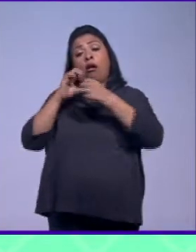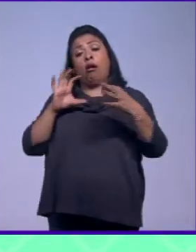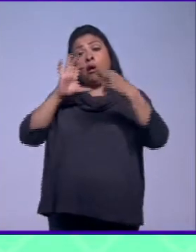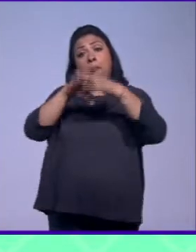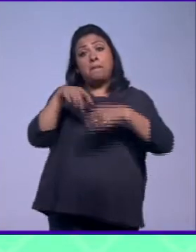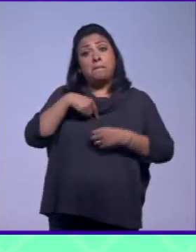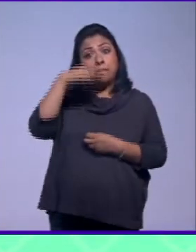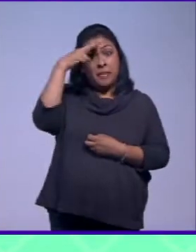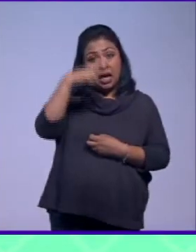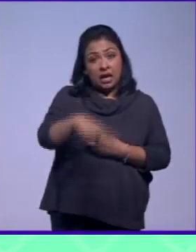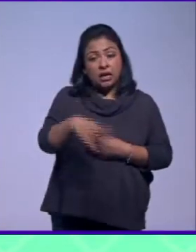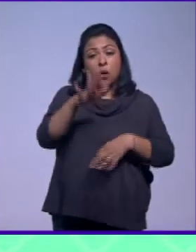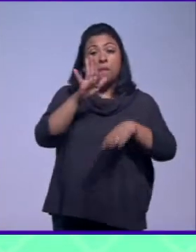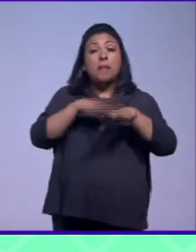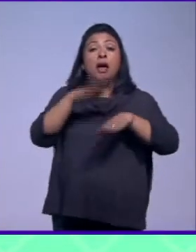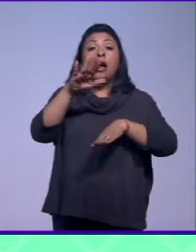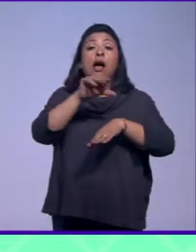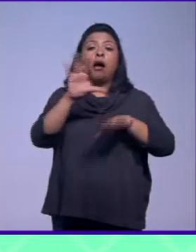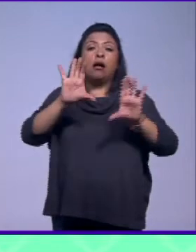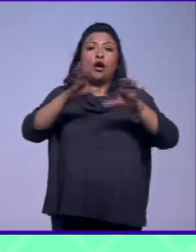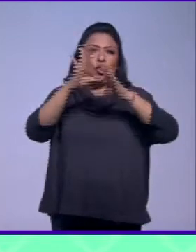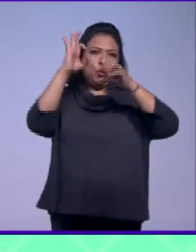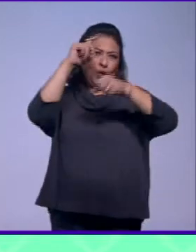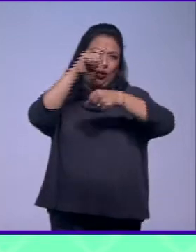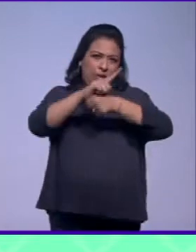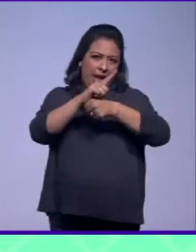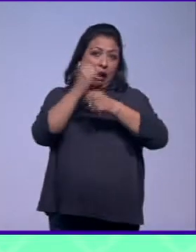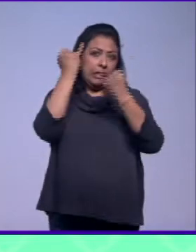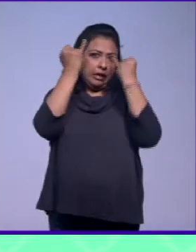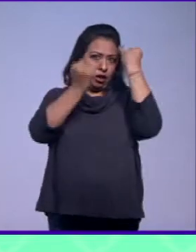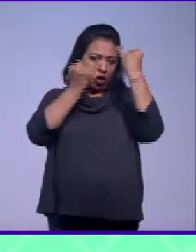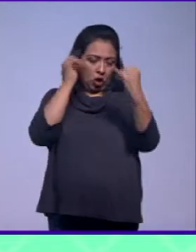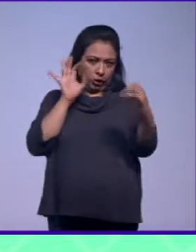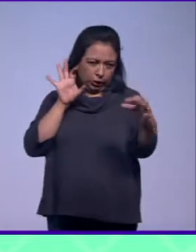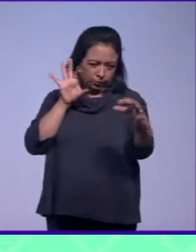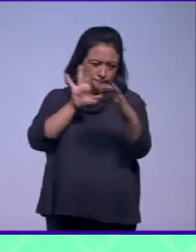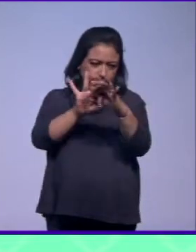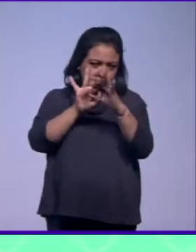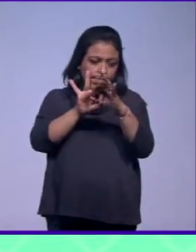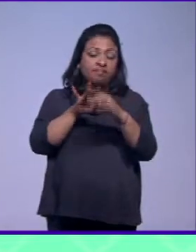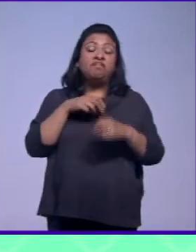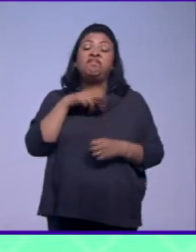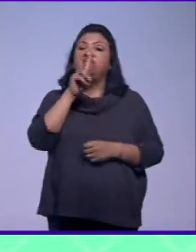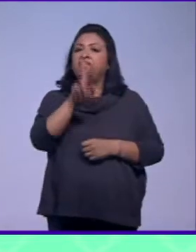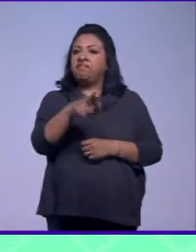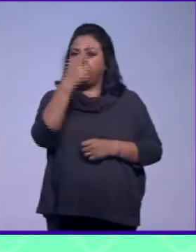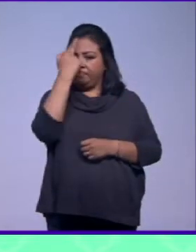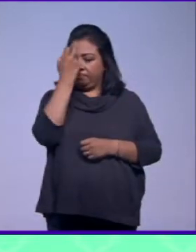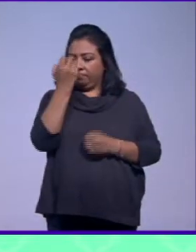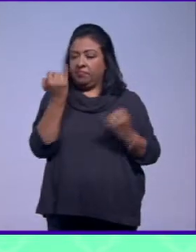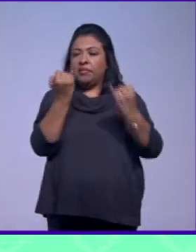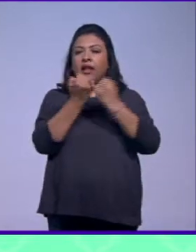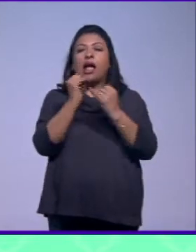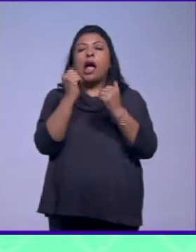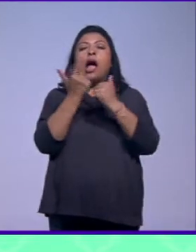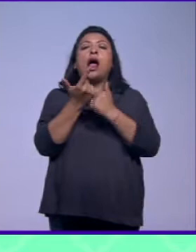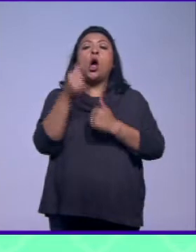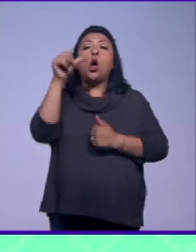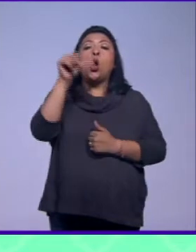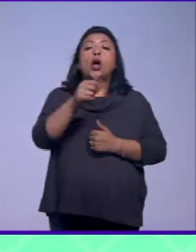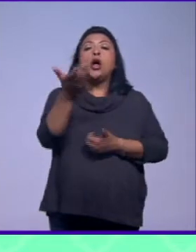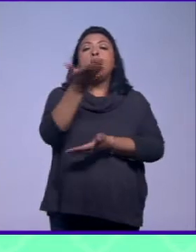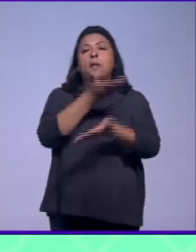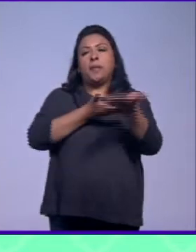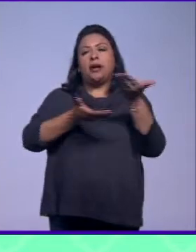méxico y de manera particular en el sector cultural e ideológico así es y esto también tiene que ver con algo que les compartíamos hoy